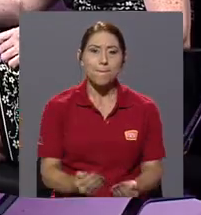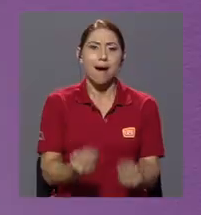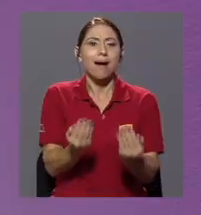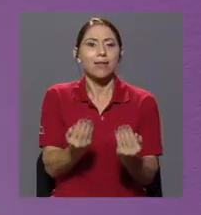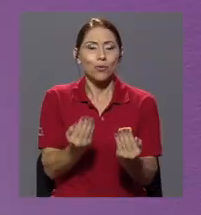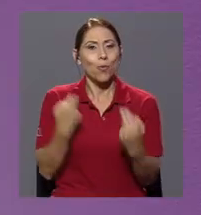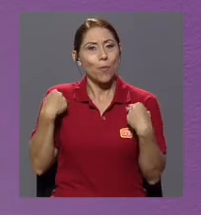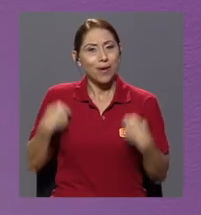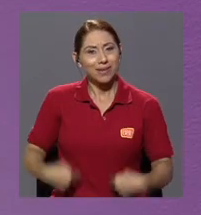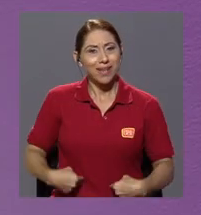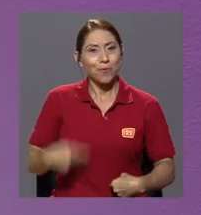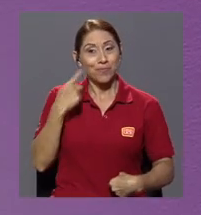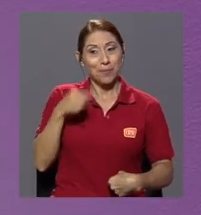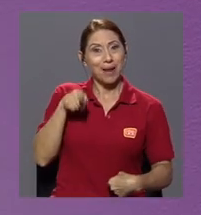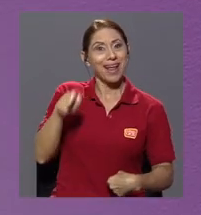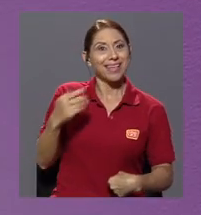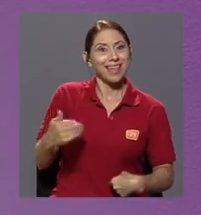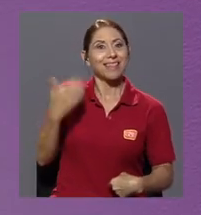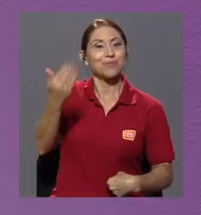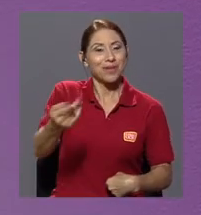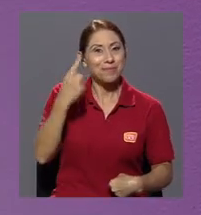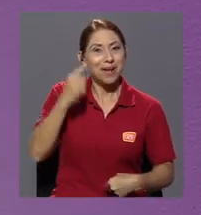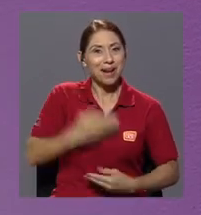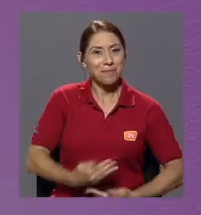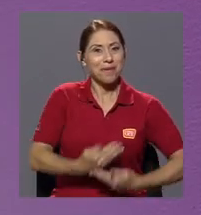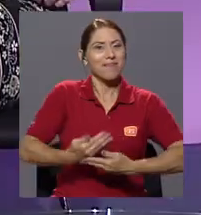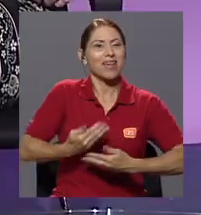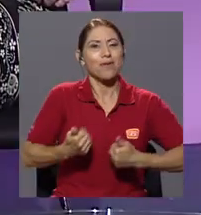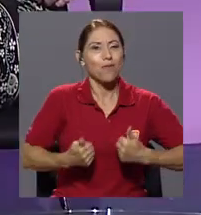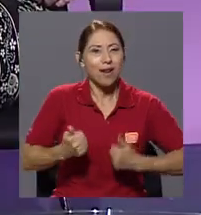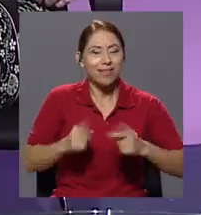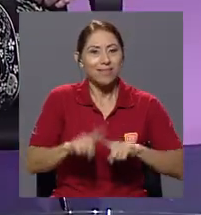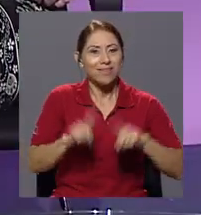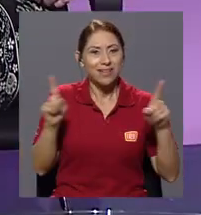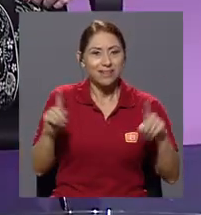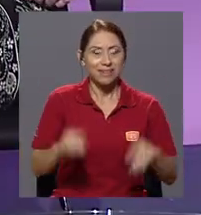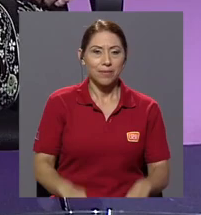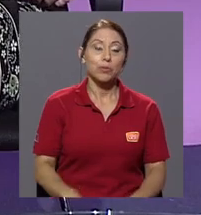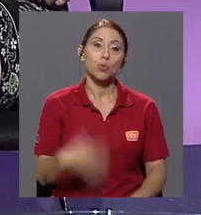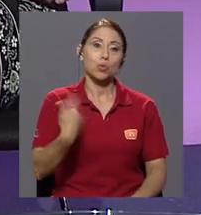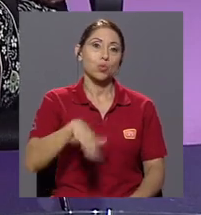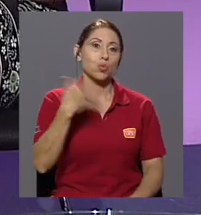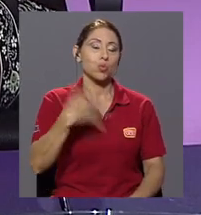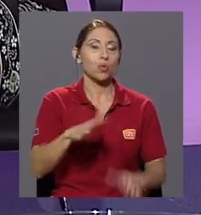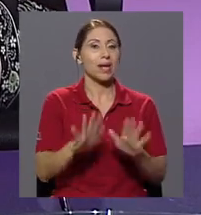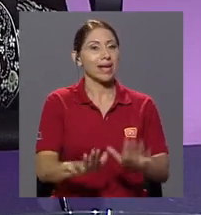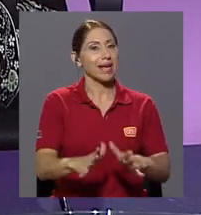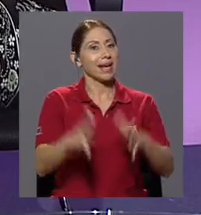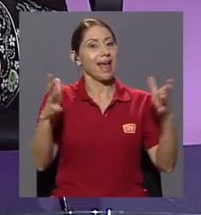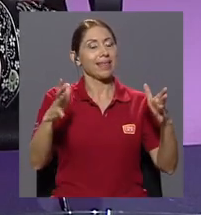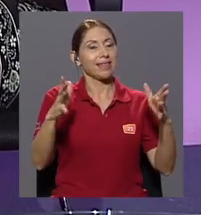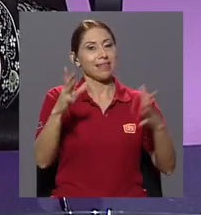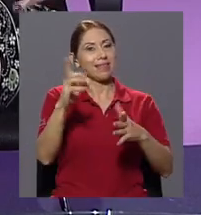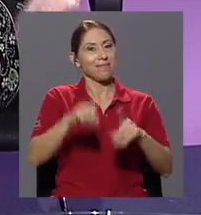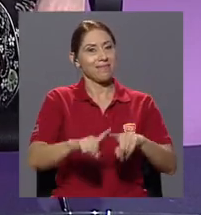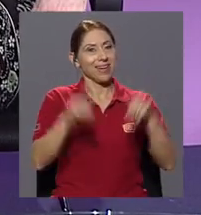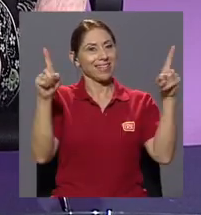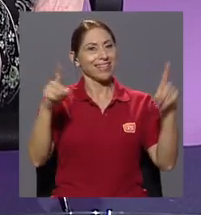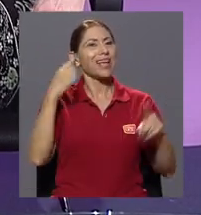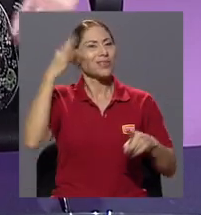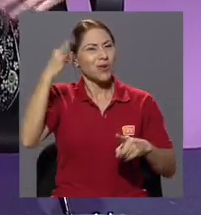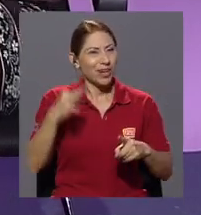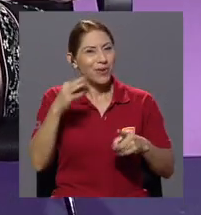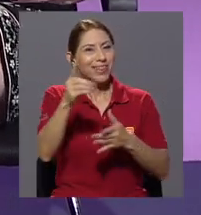para ella después de esa experiencia y para su bebé hace una gran diferencia y yo creo que eso es el diseño natural